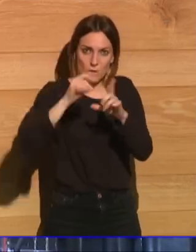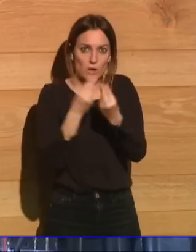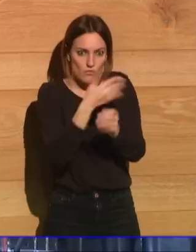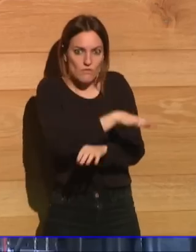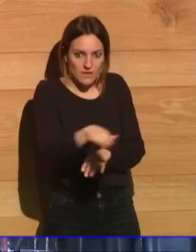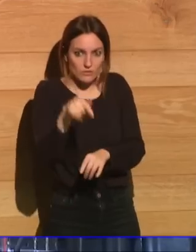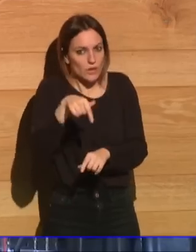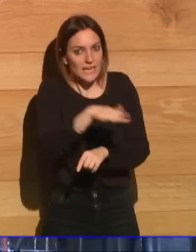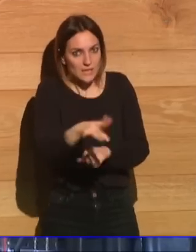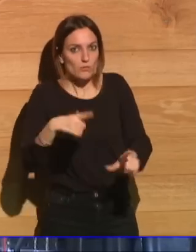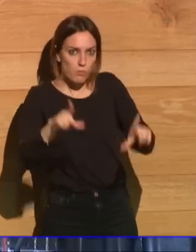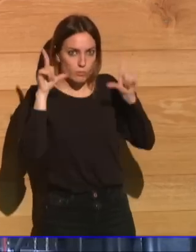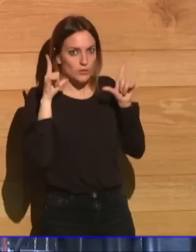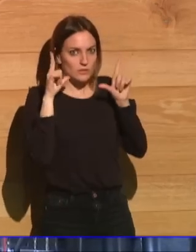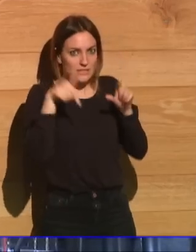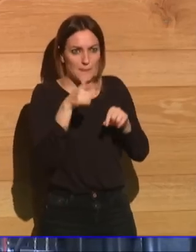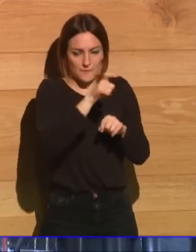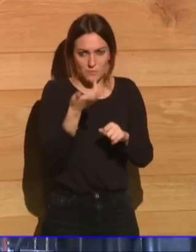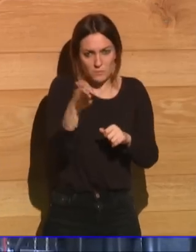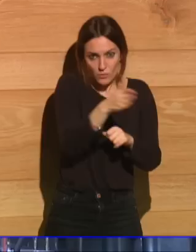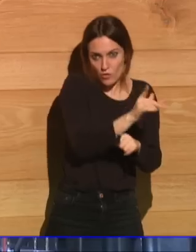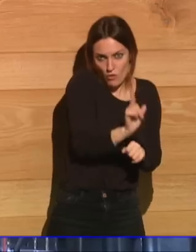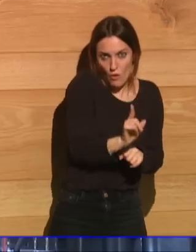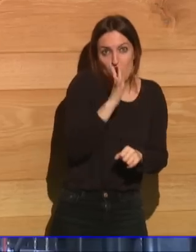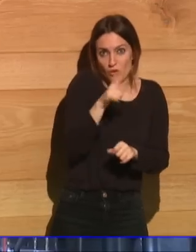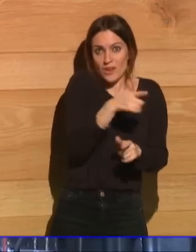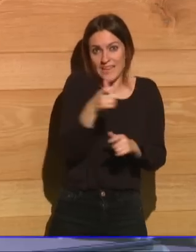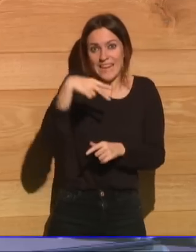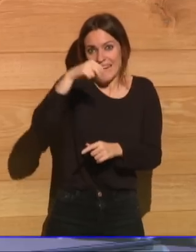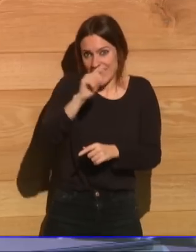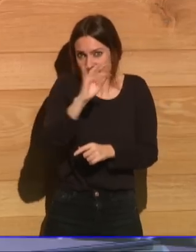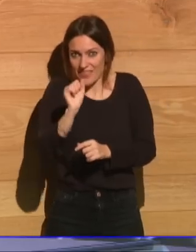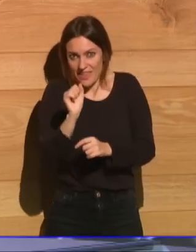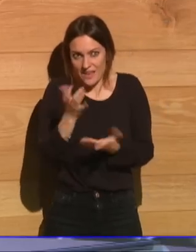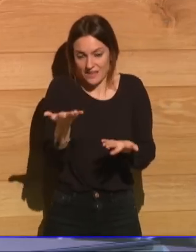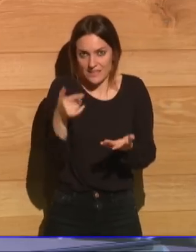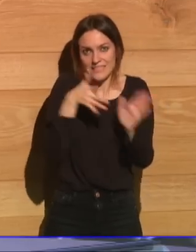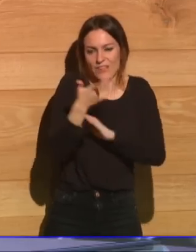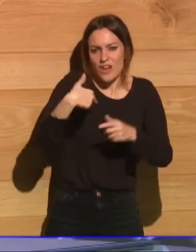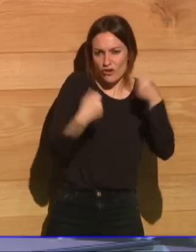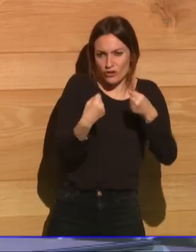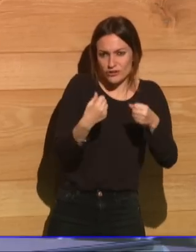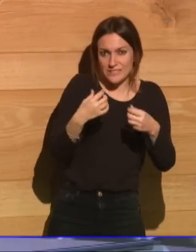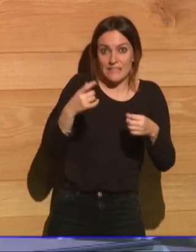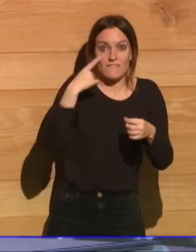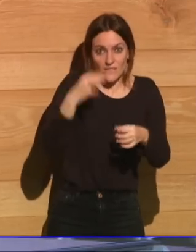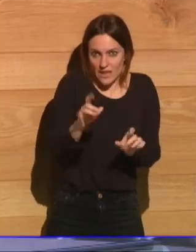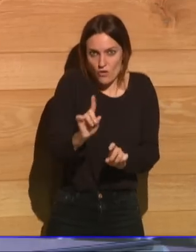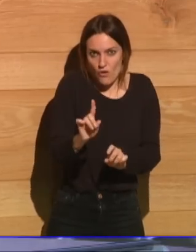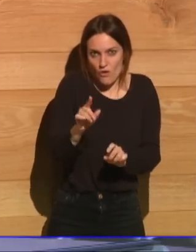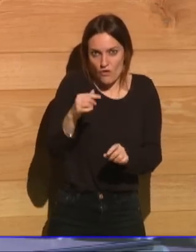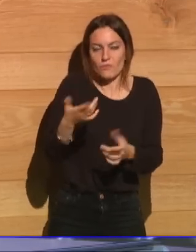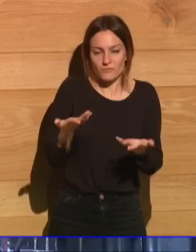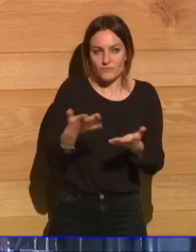niños son protagonistas, que ahí no está muriendo nadie y que se están tirando crema. Vale. Y están yendo en coches a pedales. Eso Claro, es, o sea, eso hay es. momentos en los que se hace, o sea, por